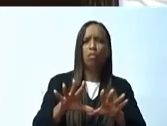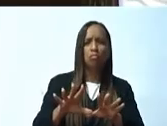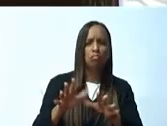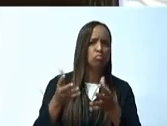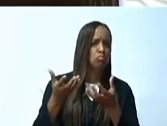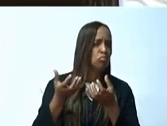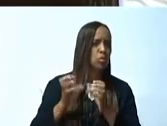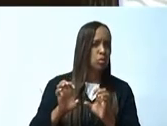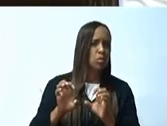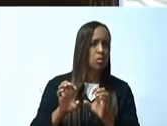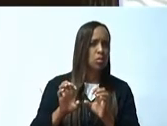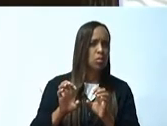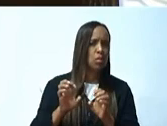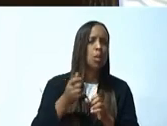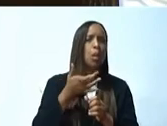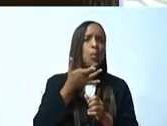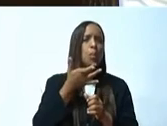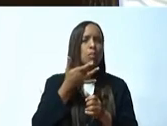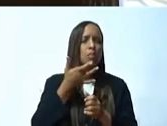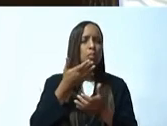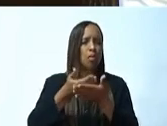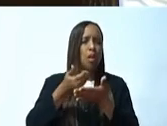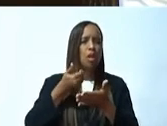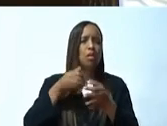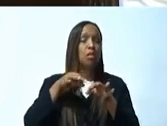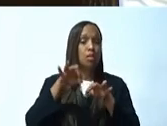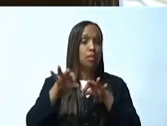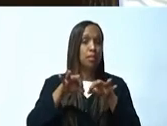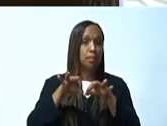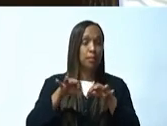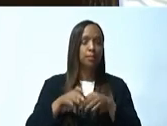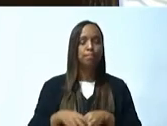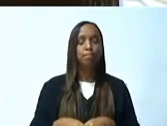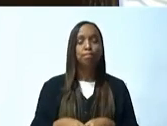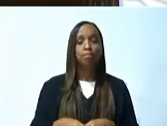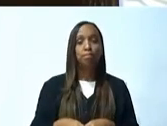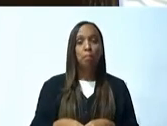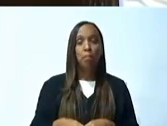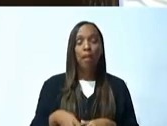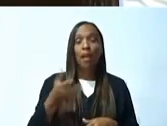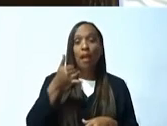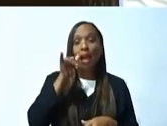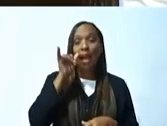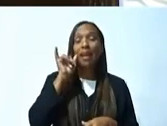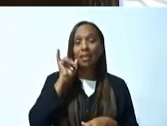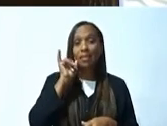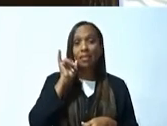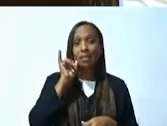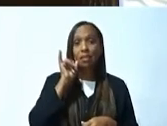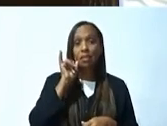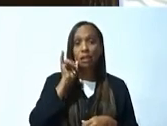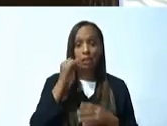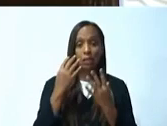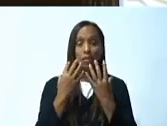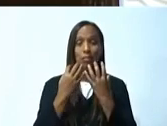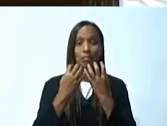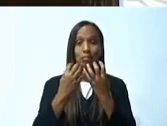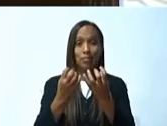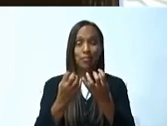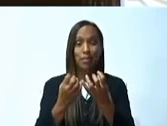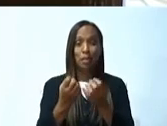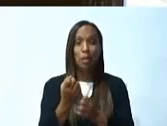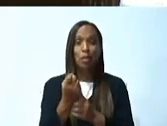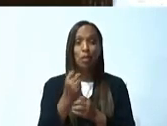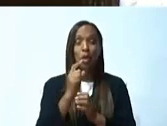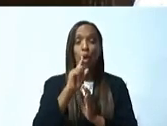la cámara de diputados aprobó en primera lectura El proyecto de ley sobre fideicomiso público propuesto por el poder